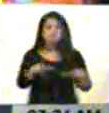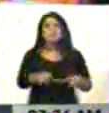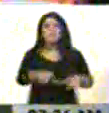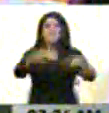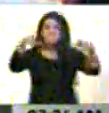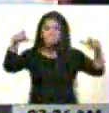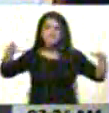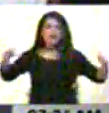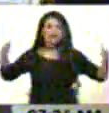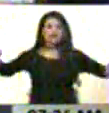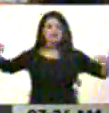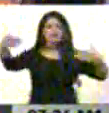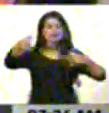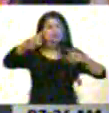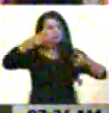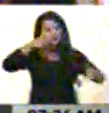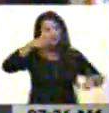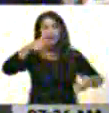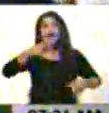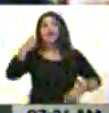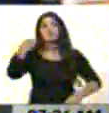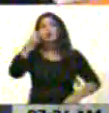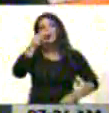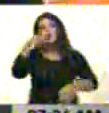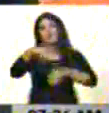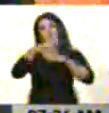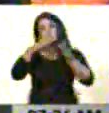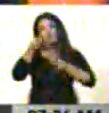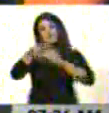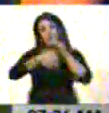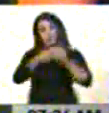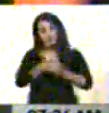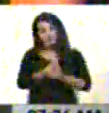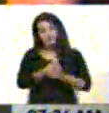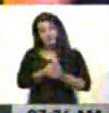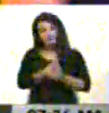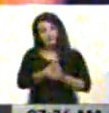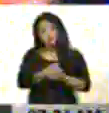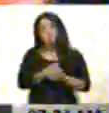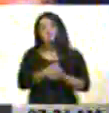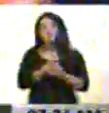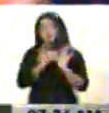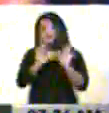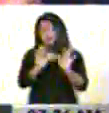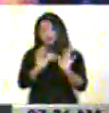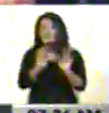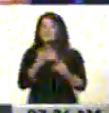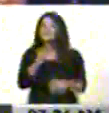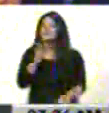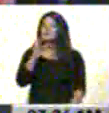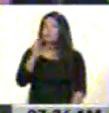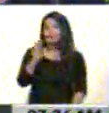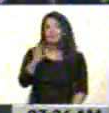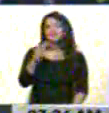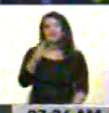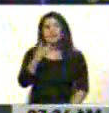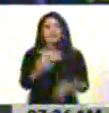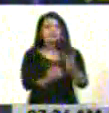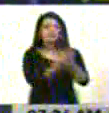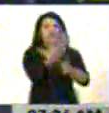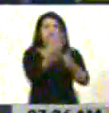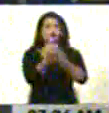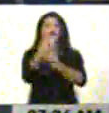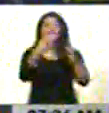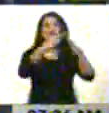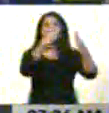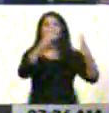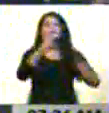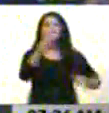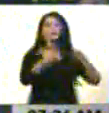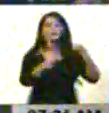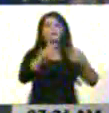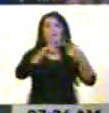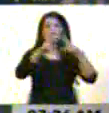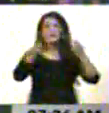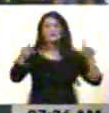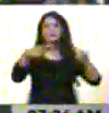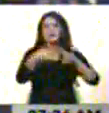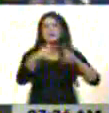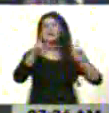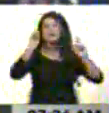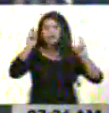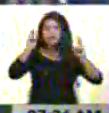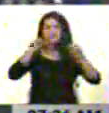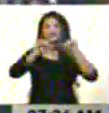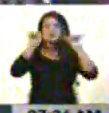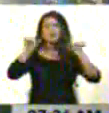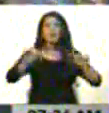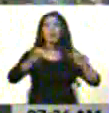de Interior. Pero además de eso, vamos a la construcción de las casas de justicia de paz y a municipalizar el sistema de